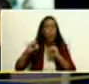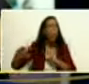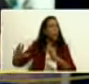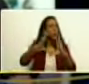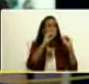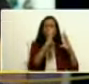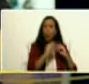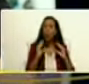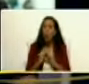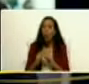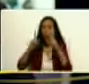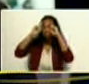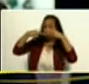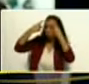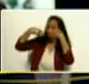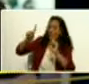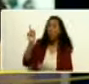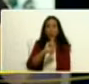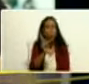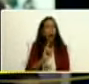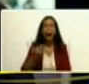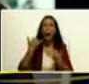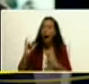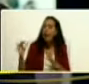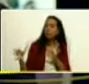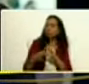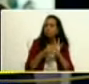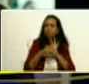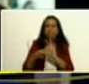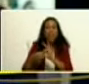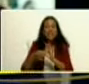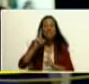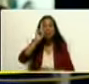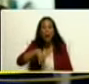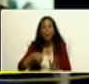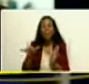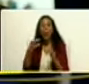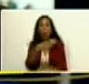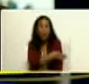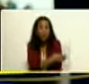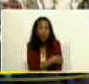toda. Incluso de los compañeros y compañeras de otros partidos de la oposición.